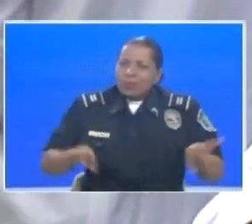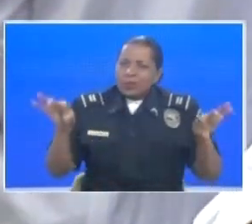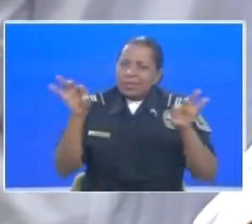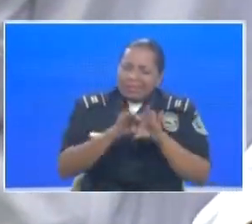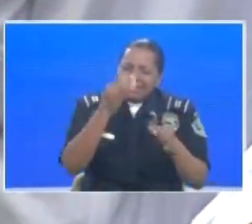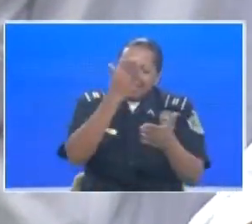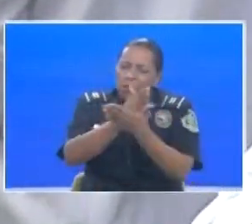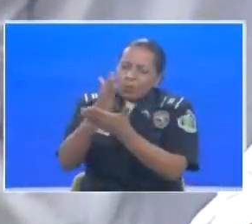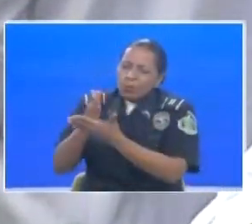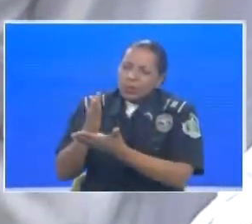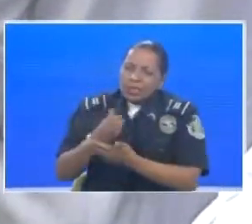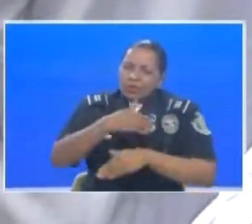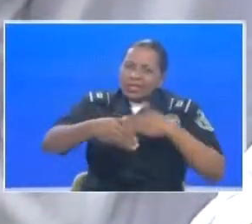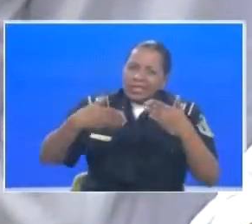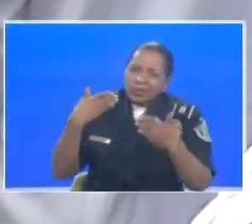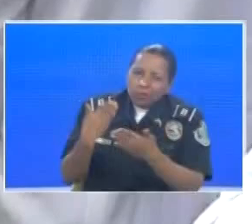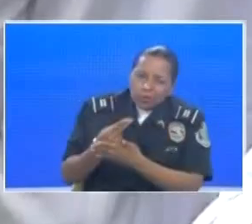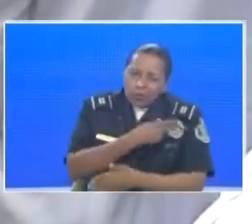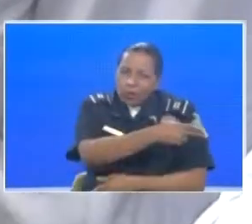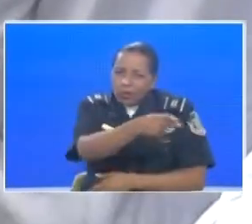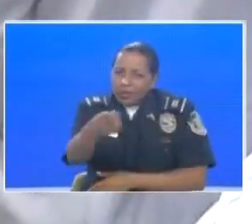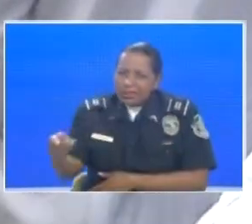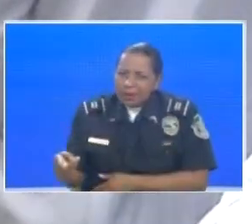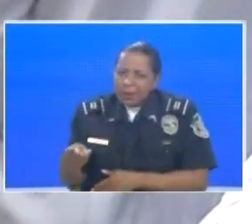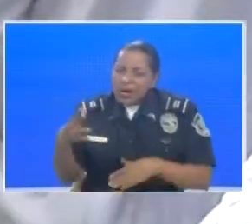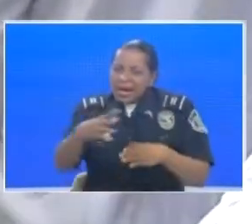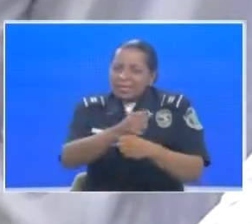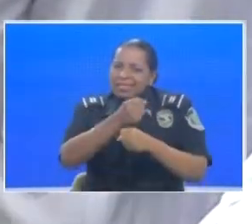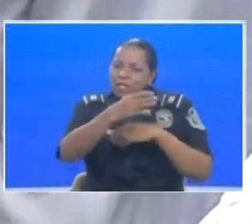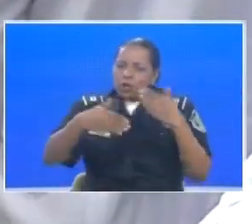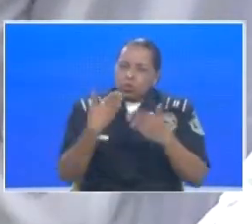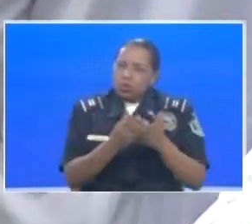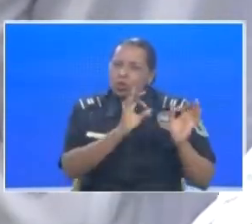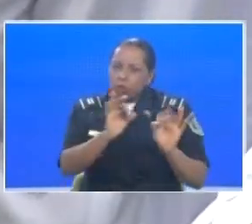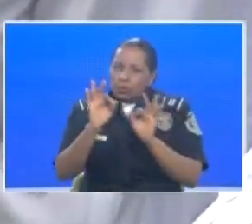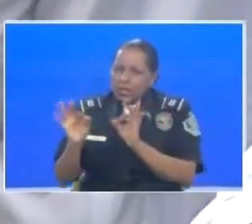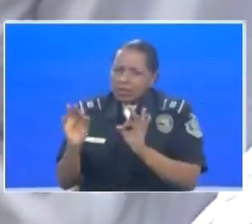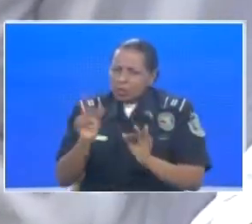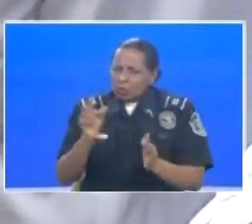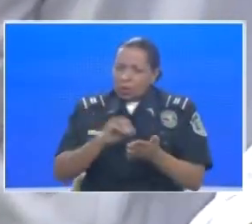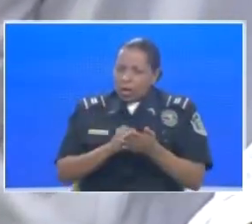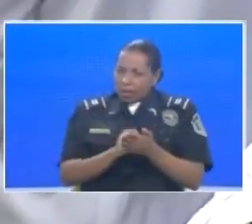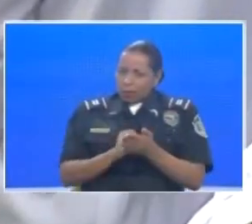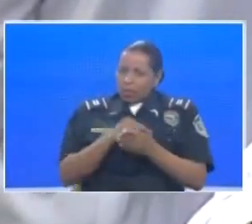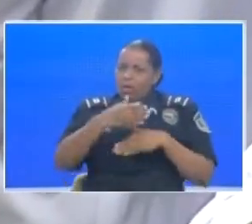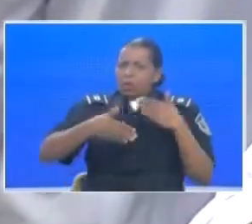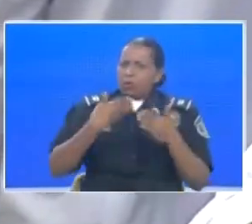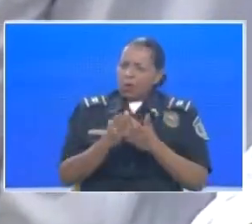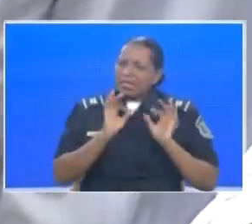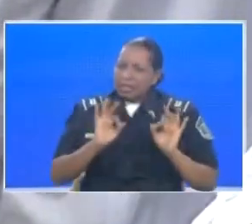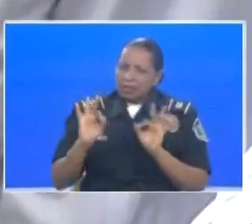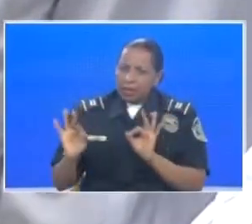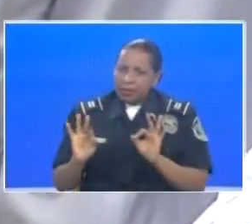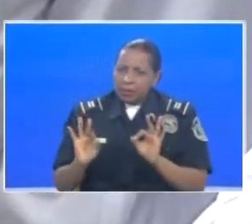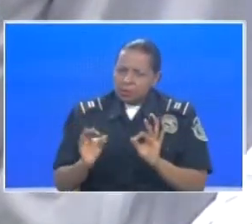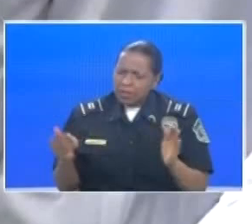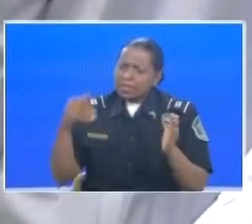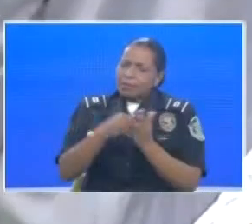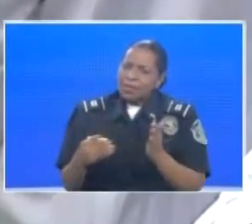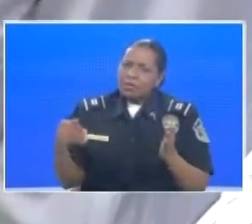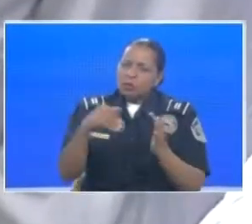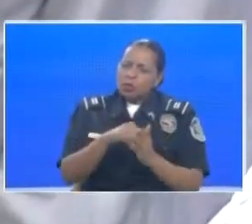hey, vamos a hacer las cosas bien, que de esta yo no tengo la duda que vamos a salir. Yo les repito de